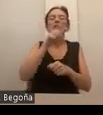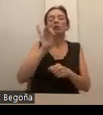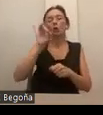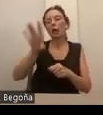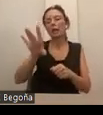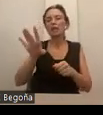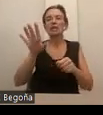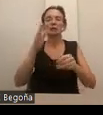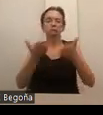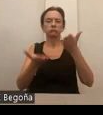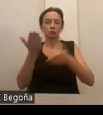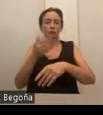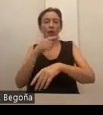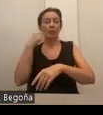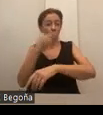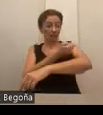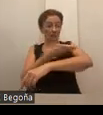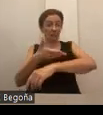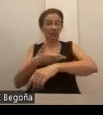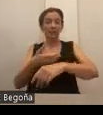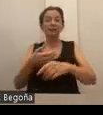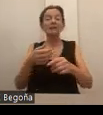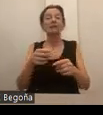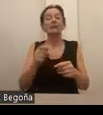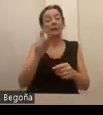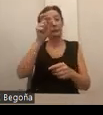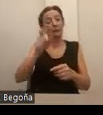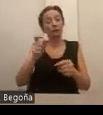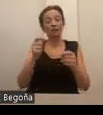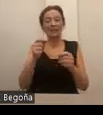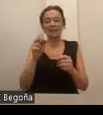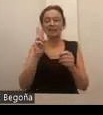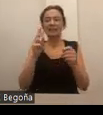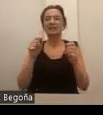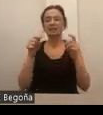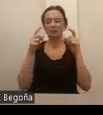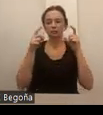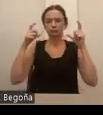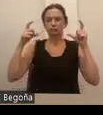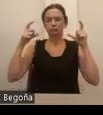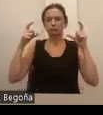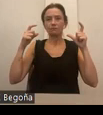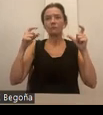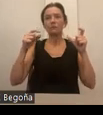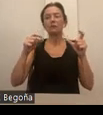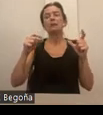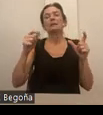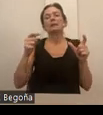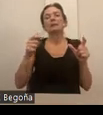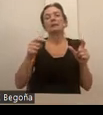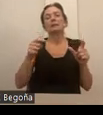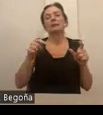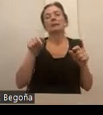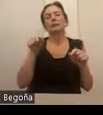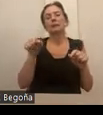cierto sobrepeso, el gel de aloe vera sería una buena medida para retrasar un inicio, un debut de